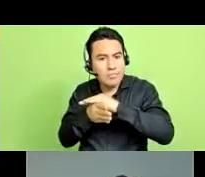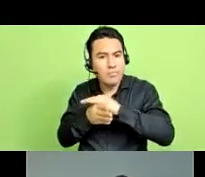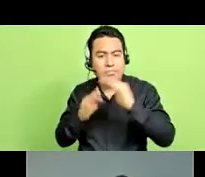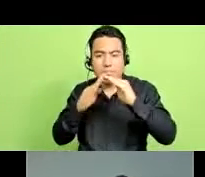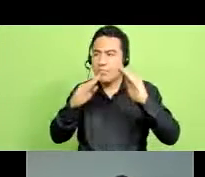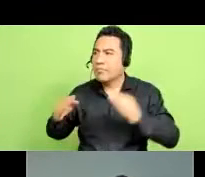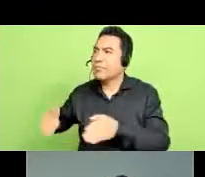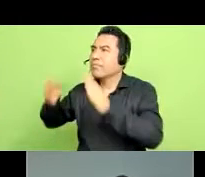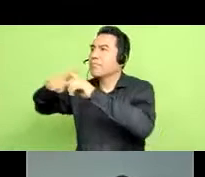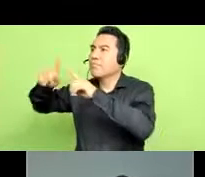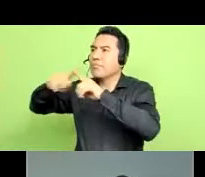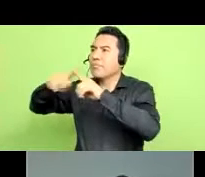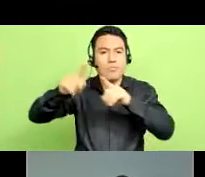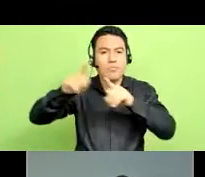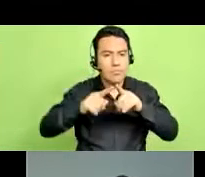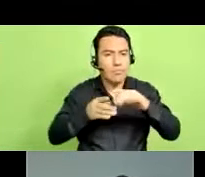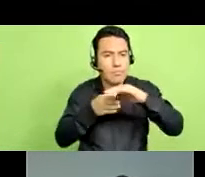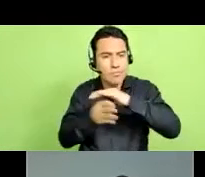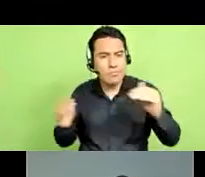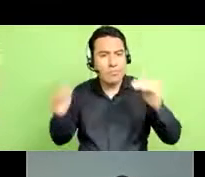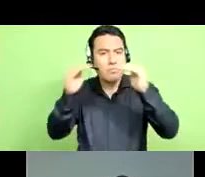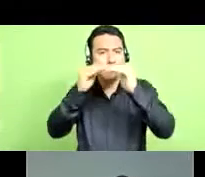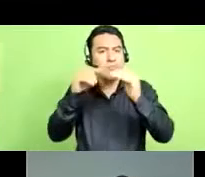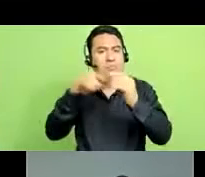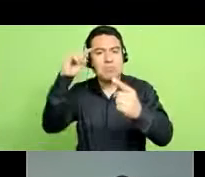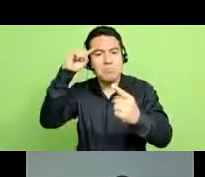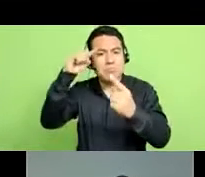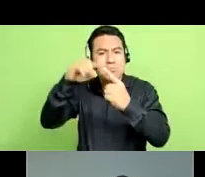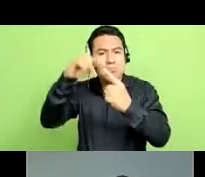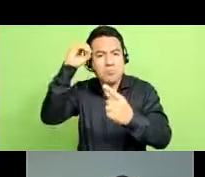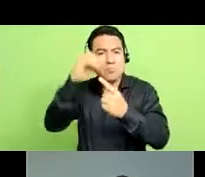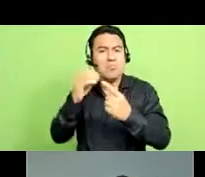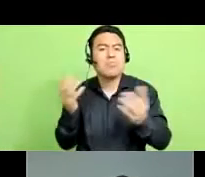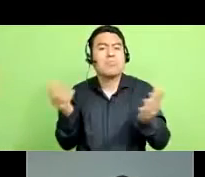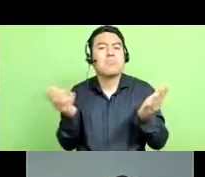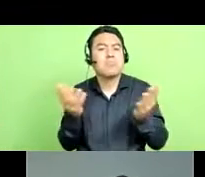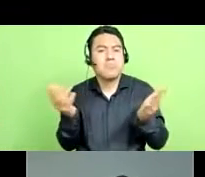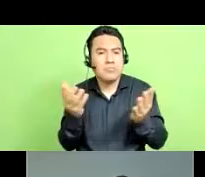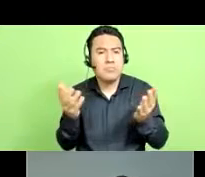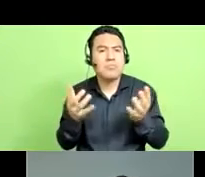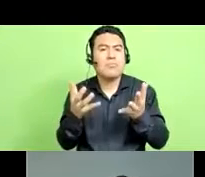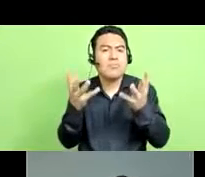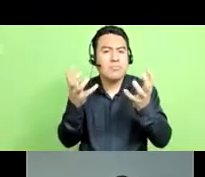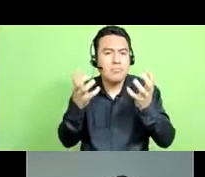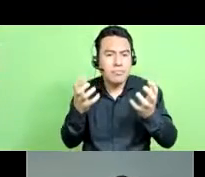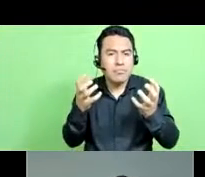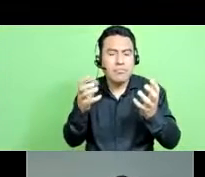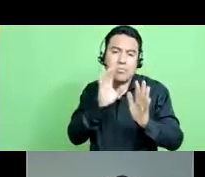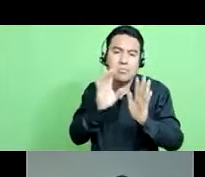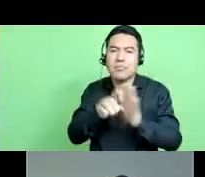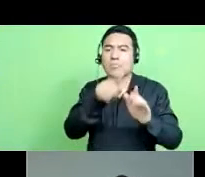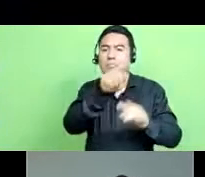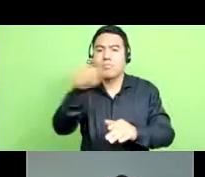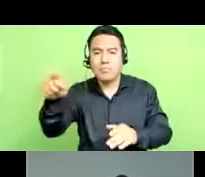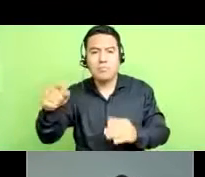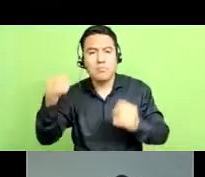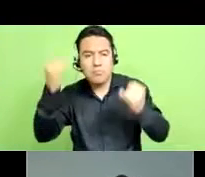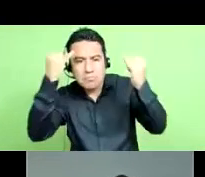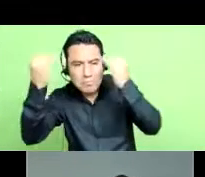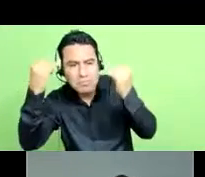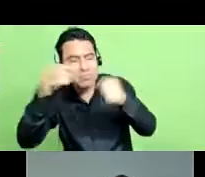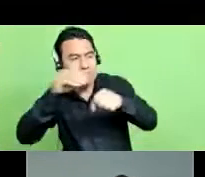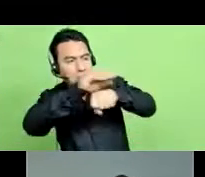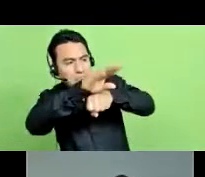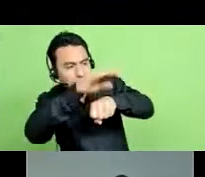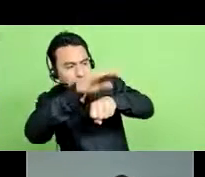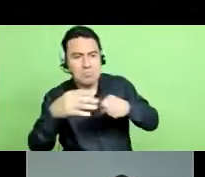objetivo establecer un diálogo que nos permita recoger comentarios aportes y sugerencias de las